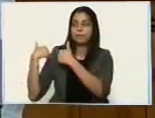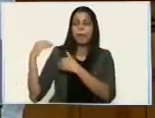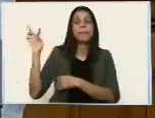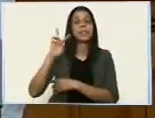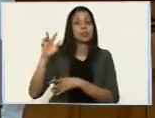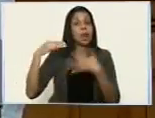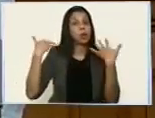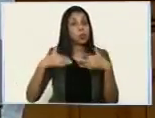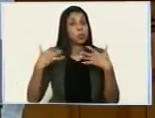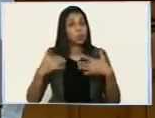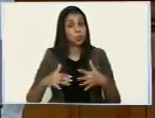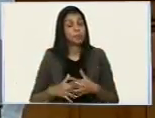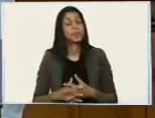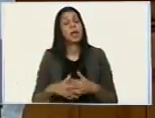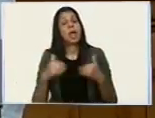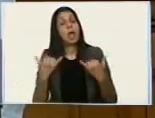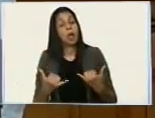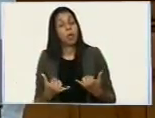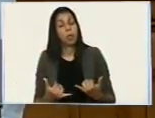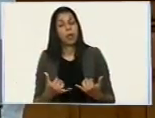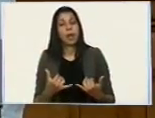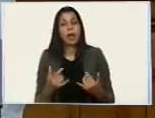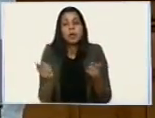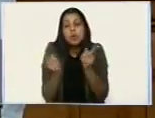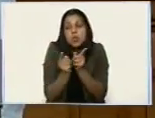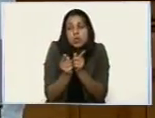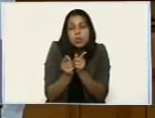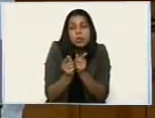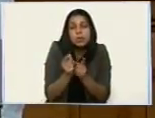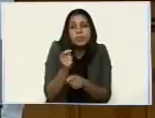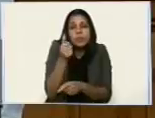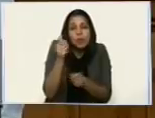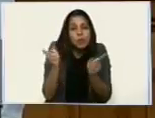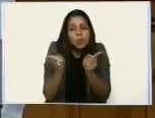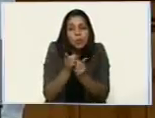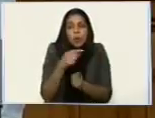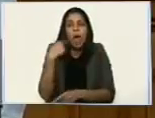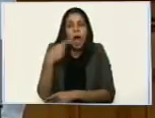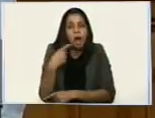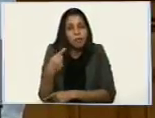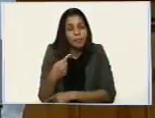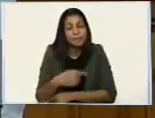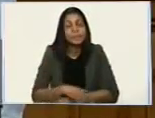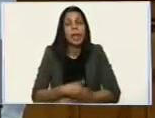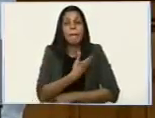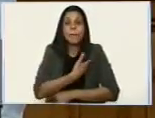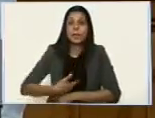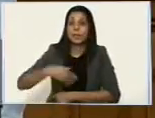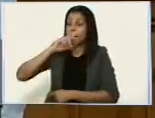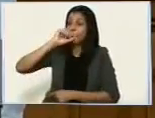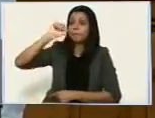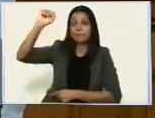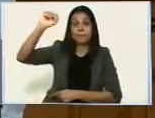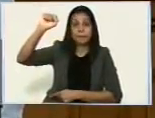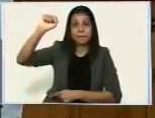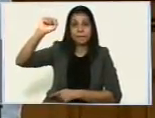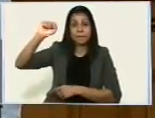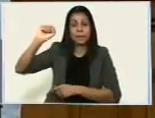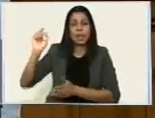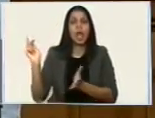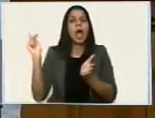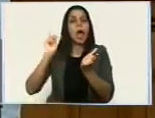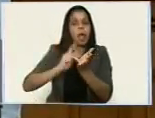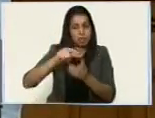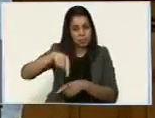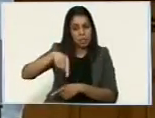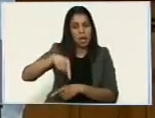Y aquí permítame hacer un breve comentario. El presidente Nicolás Maduro ha estado acá en